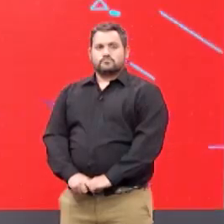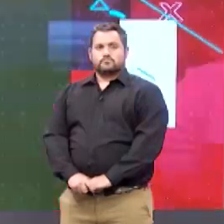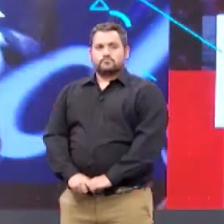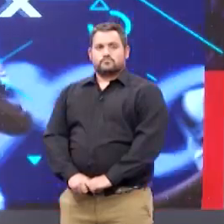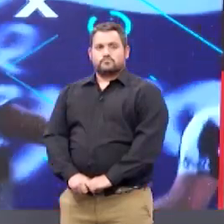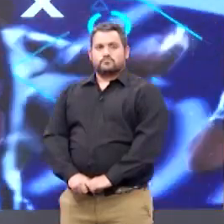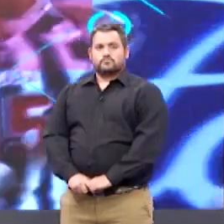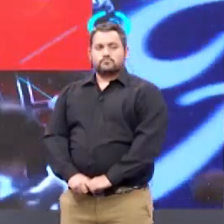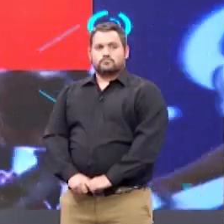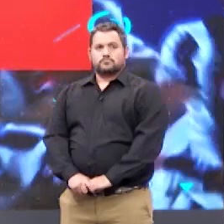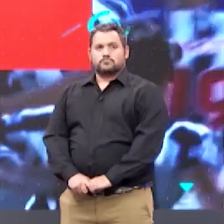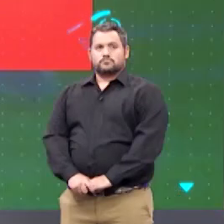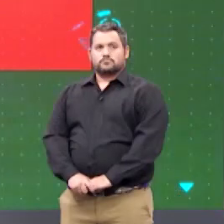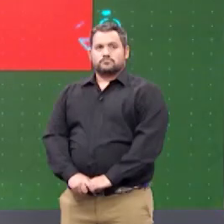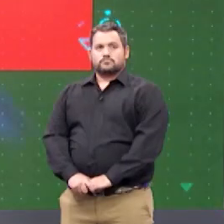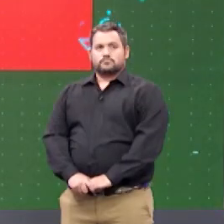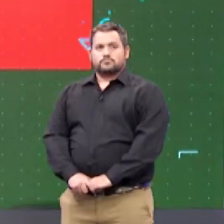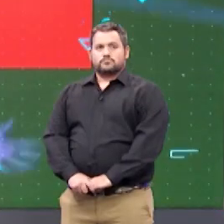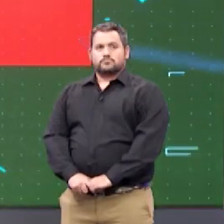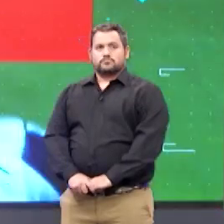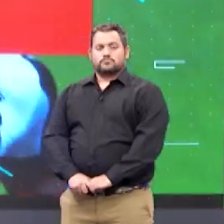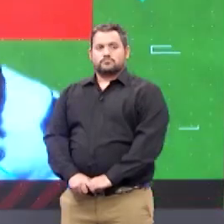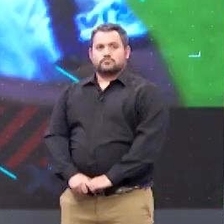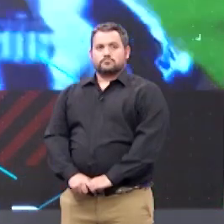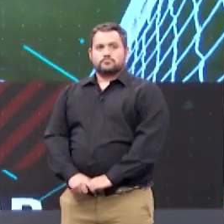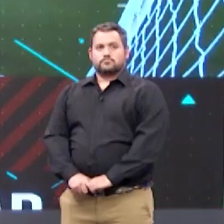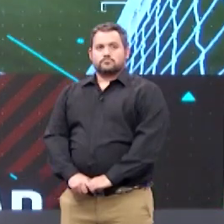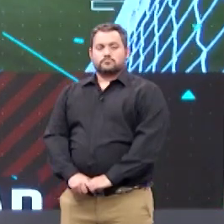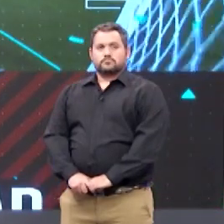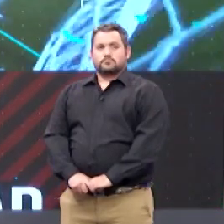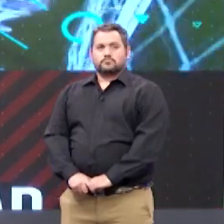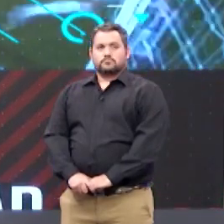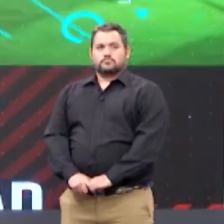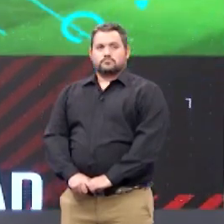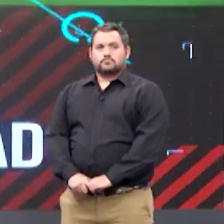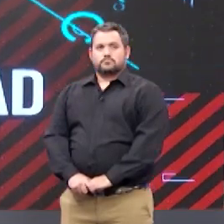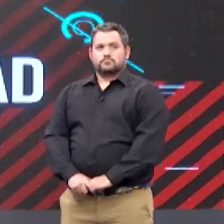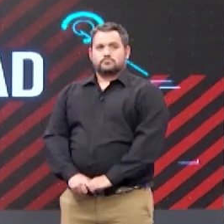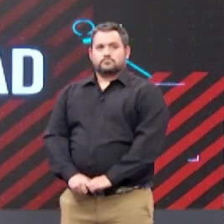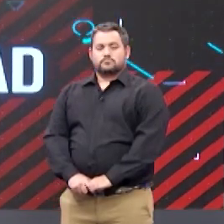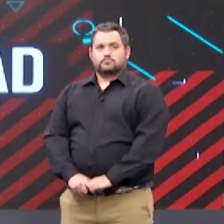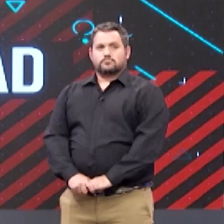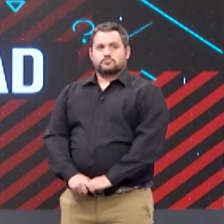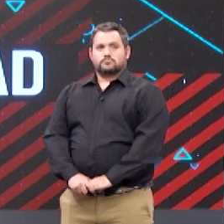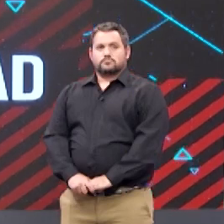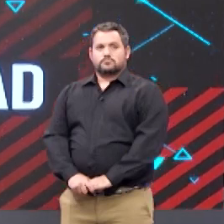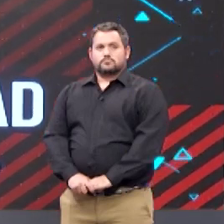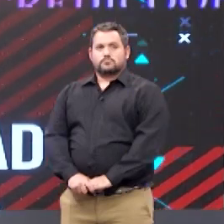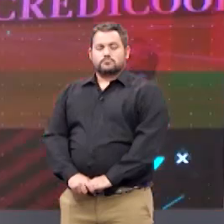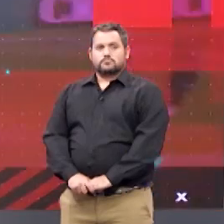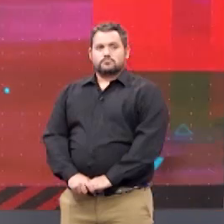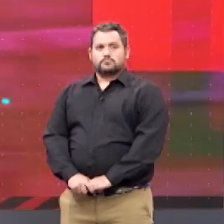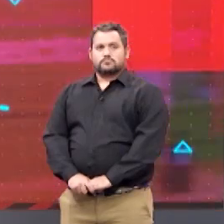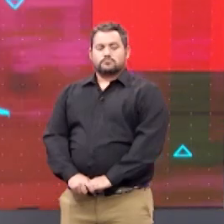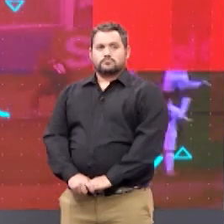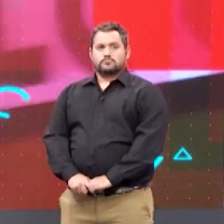Sí, por cómo viene y por las bajas que tiene Belgrano. Claro, eso, exacto. Farré tiene que pensarlo más. La sorpresa la esperamos en Belgrano, Mati. La sorpresa la esperamos en la formación de